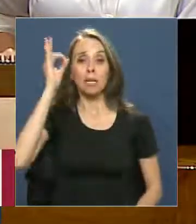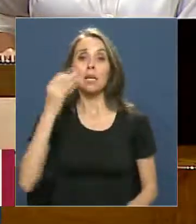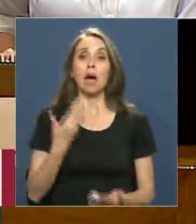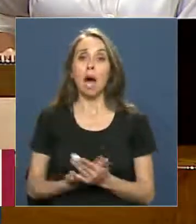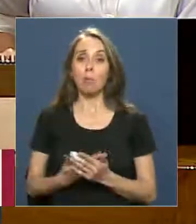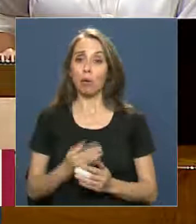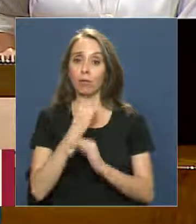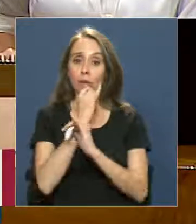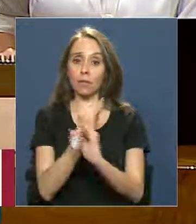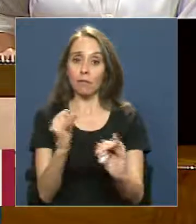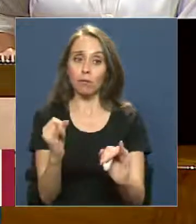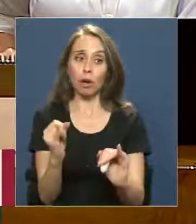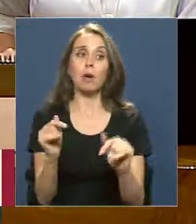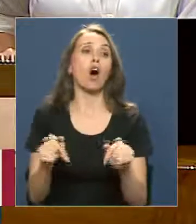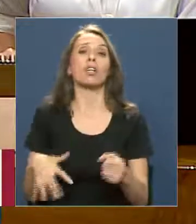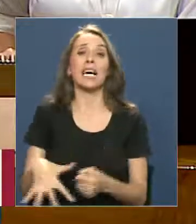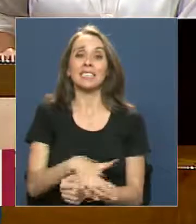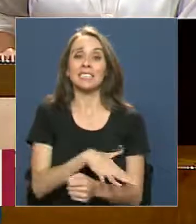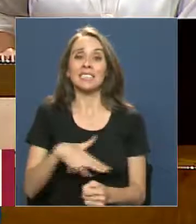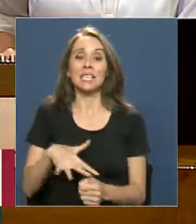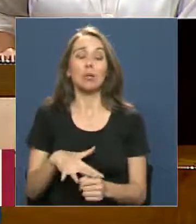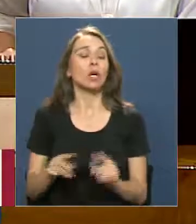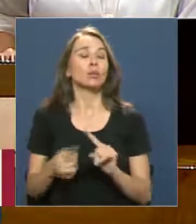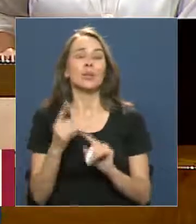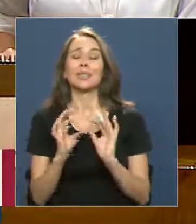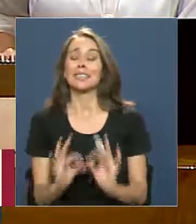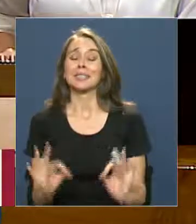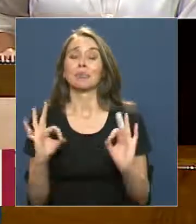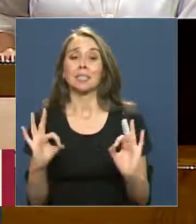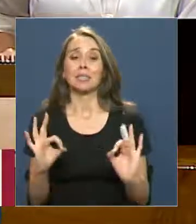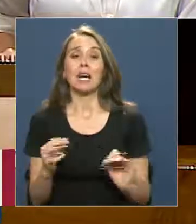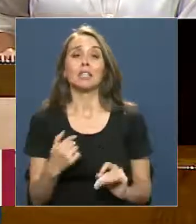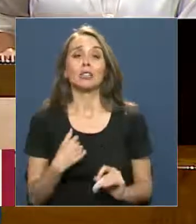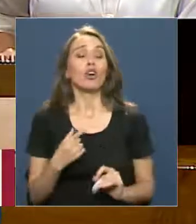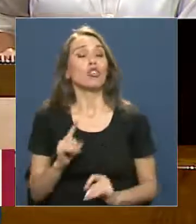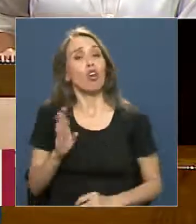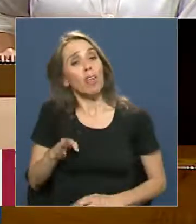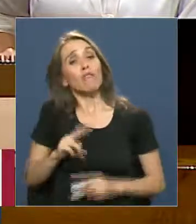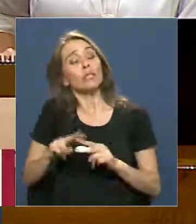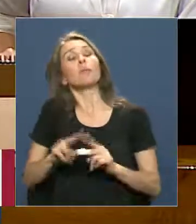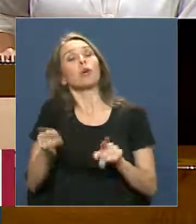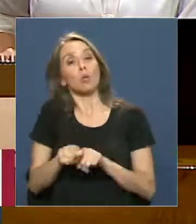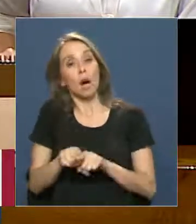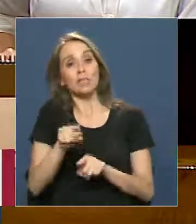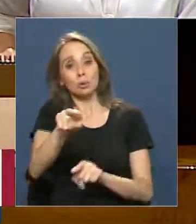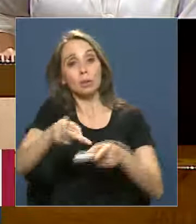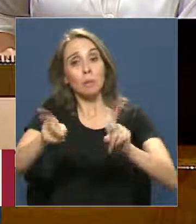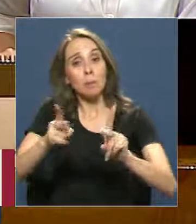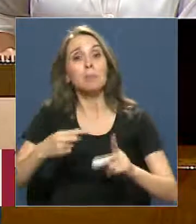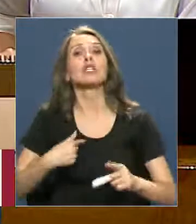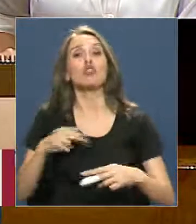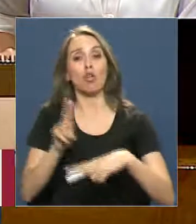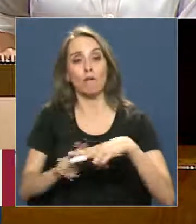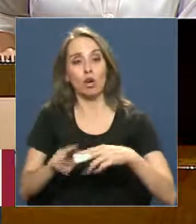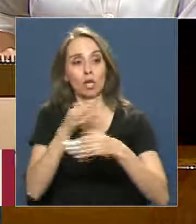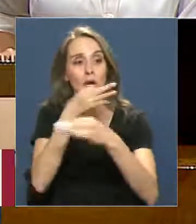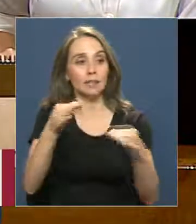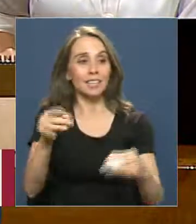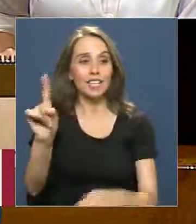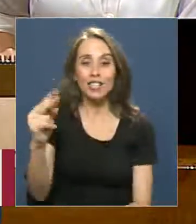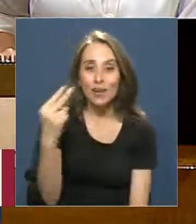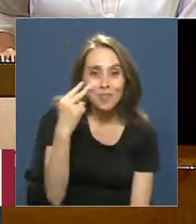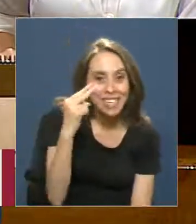informarle, dado que estamos en una situación bastante excepcional, lo que estoy haciendo no corresponde, pero quiero hacerlo, si ustedes me permiten. No me